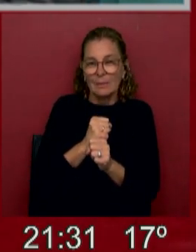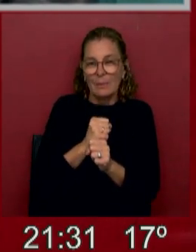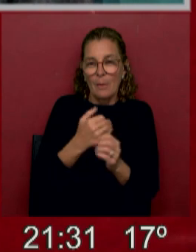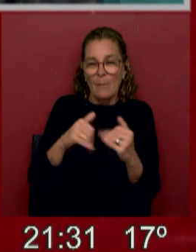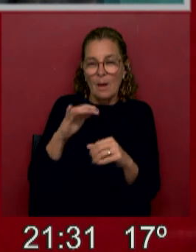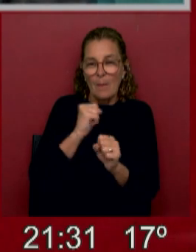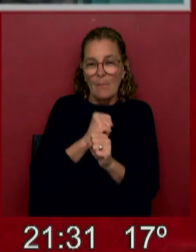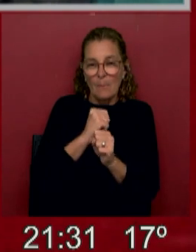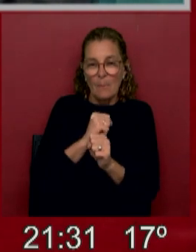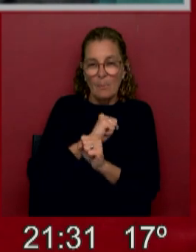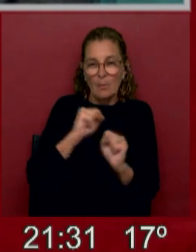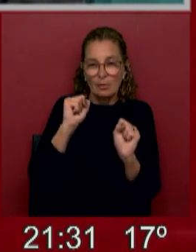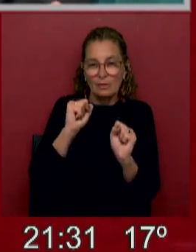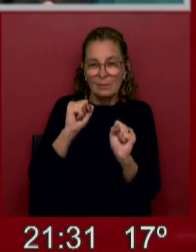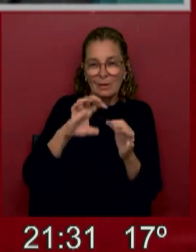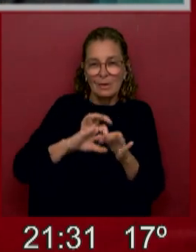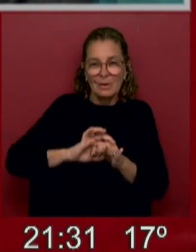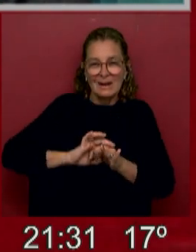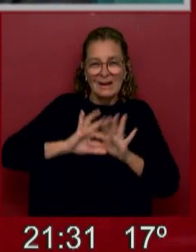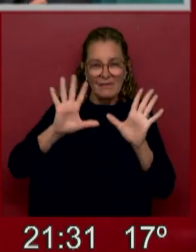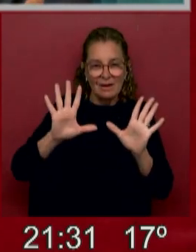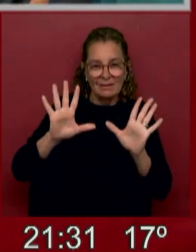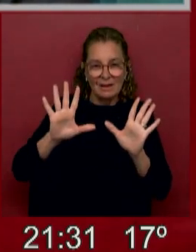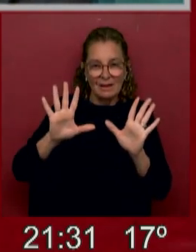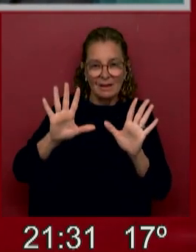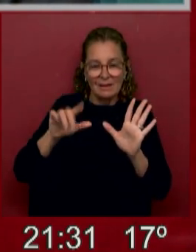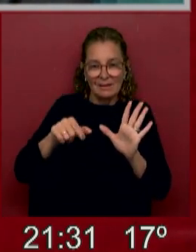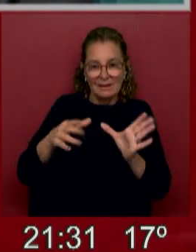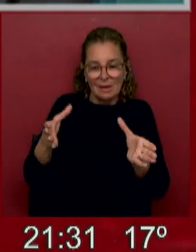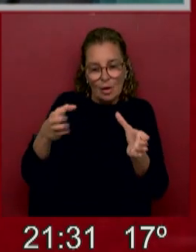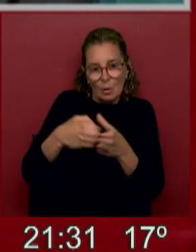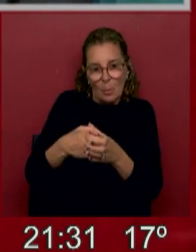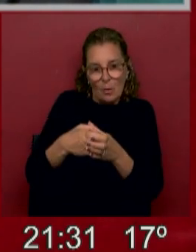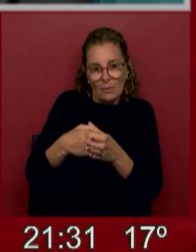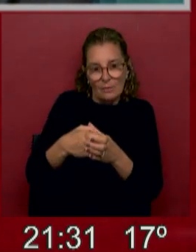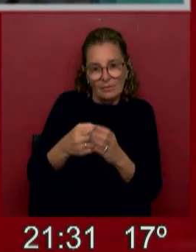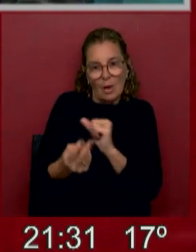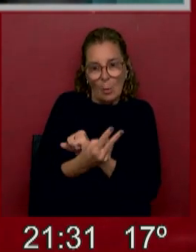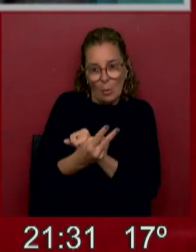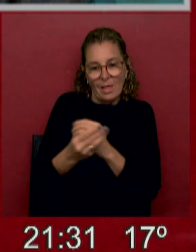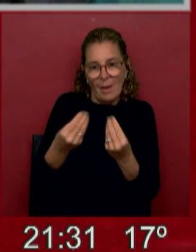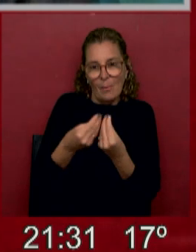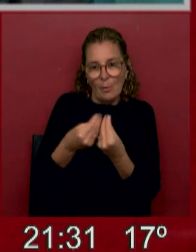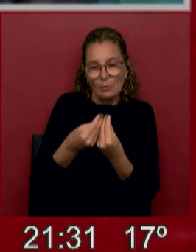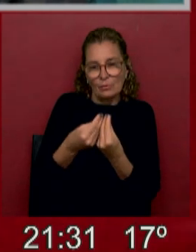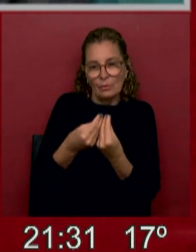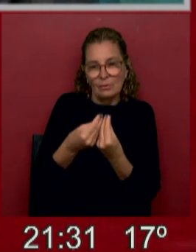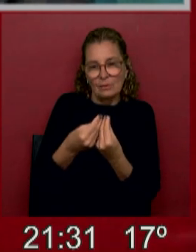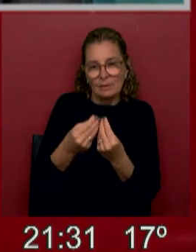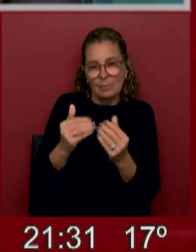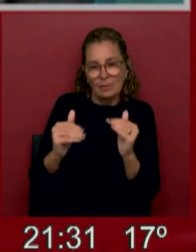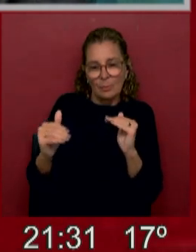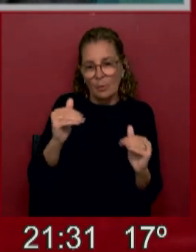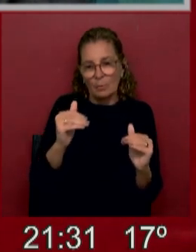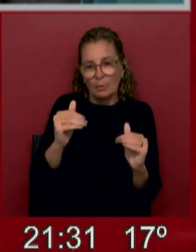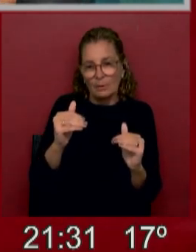las libertades, porque es lo que se defiende en esta banda. Y distribuir el peso un poco de todo lo que se